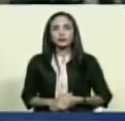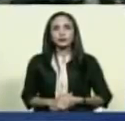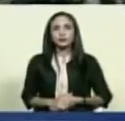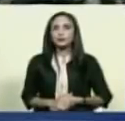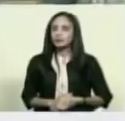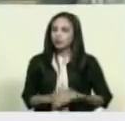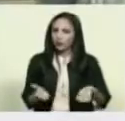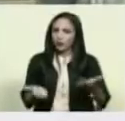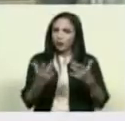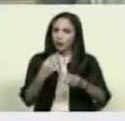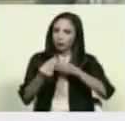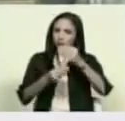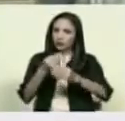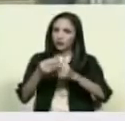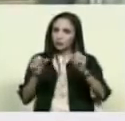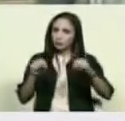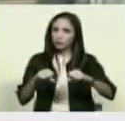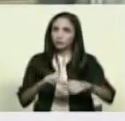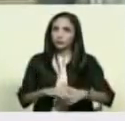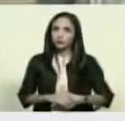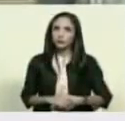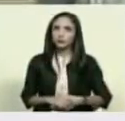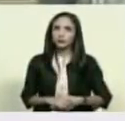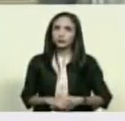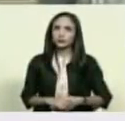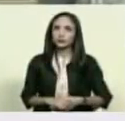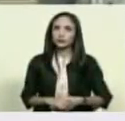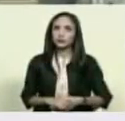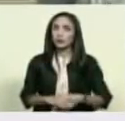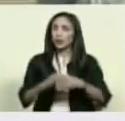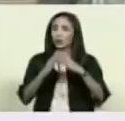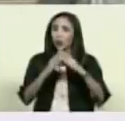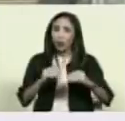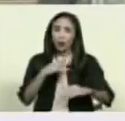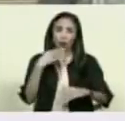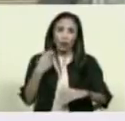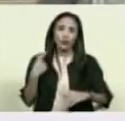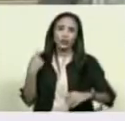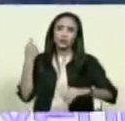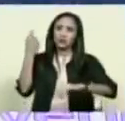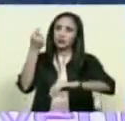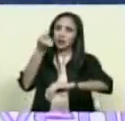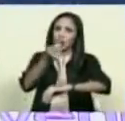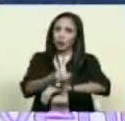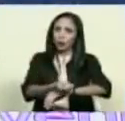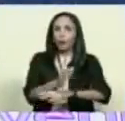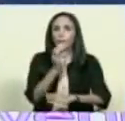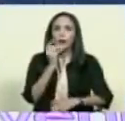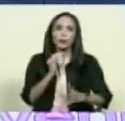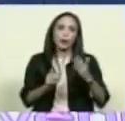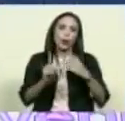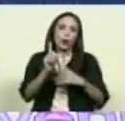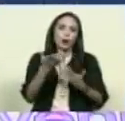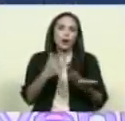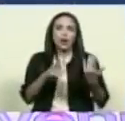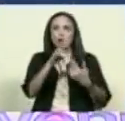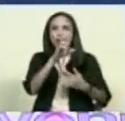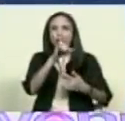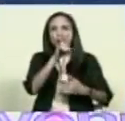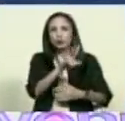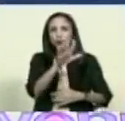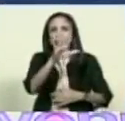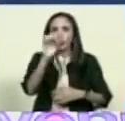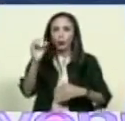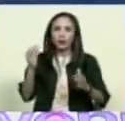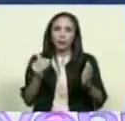tenemos que lograr que todos los jóvenes que se gradúan anualmente, ¿cuánto? Más de 250 mil